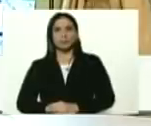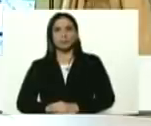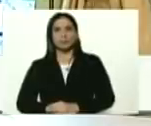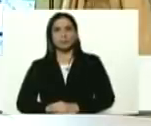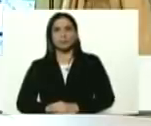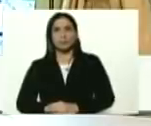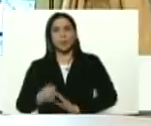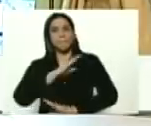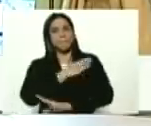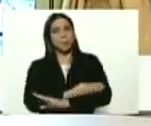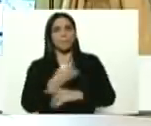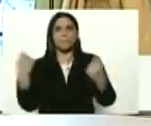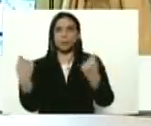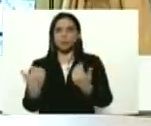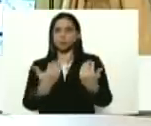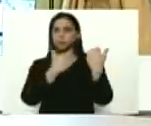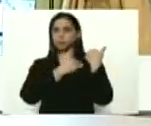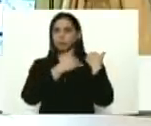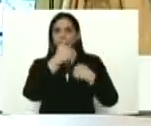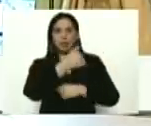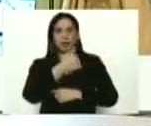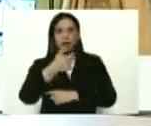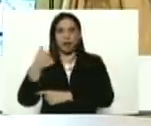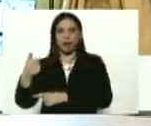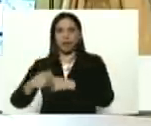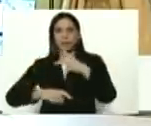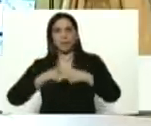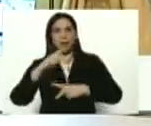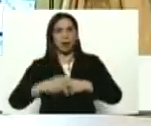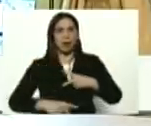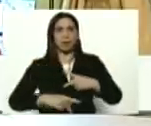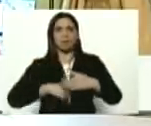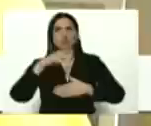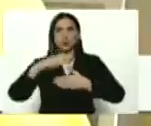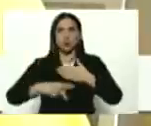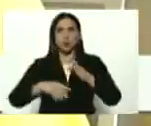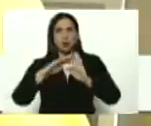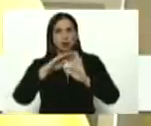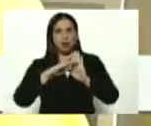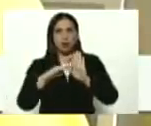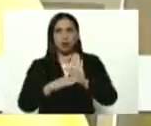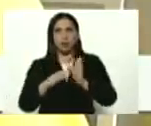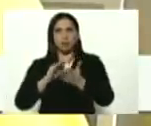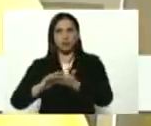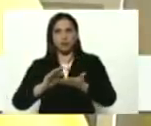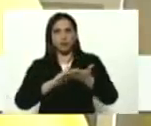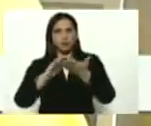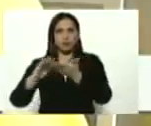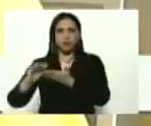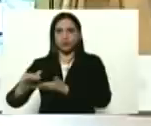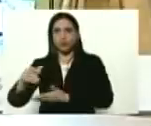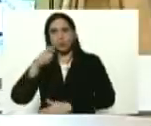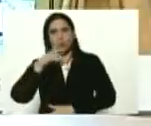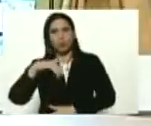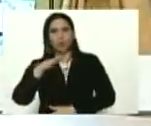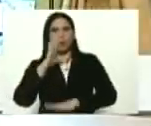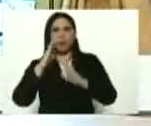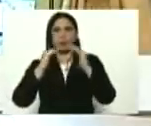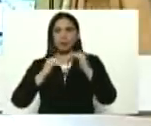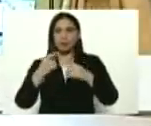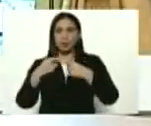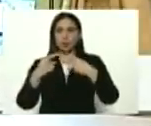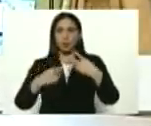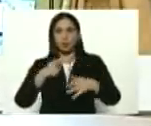Y el poder popular encargado de cada plan, de cada programa, de las soluciones del pueblo, de atender las cosas del